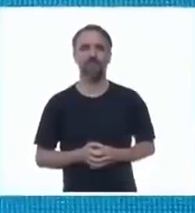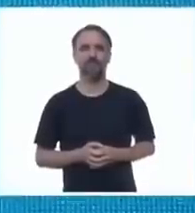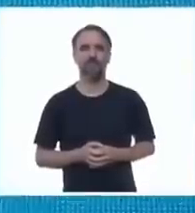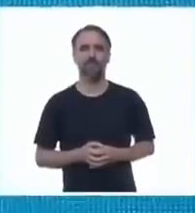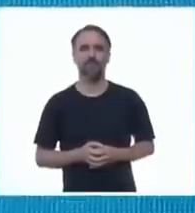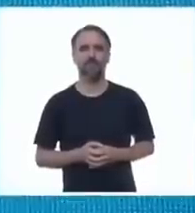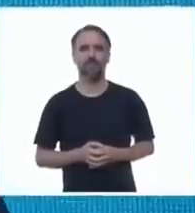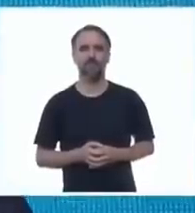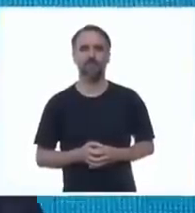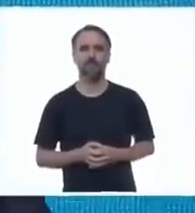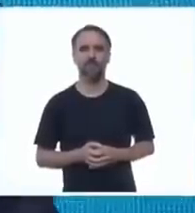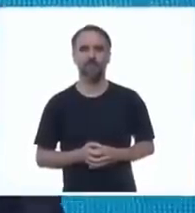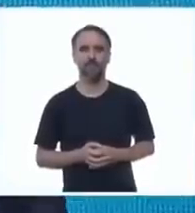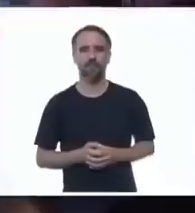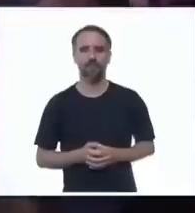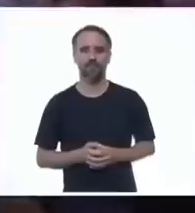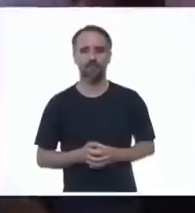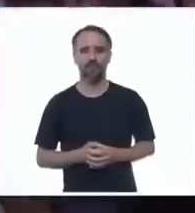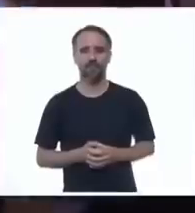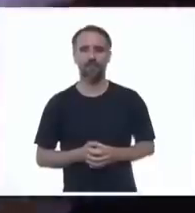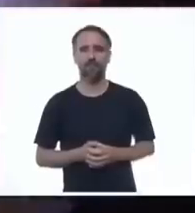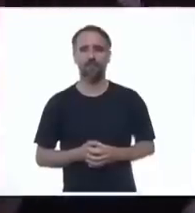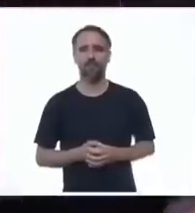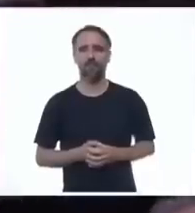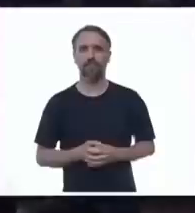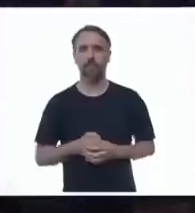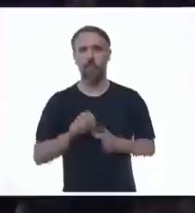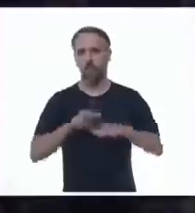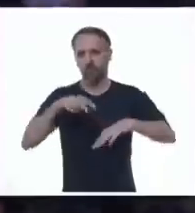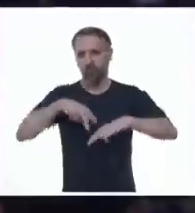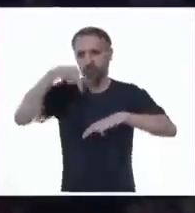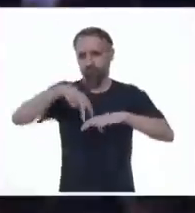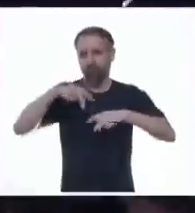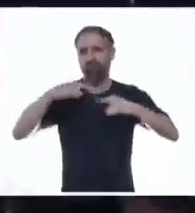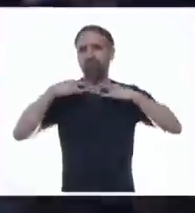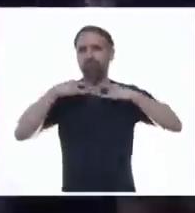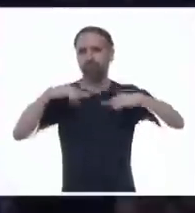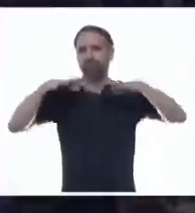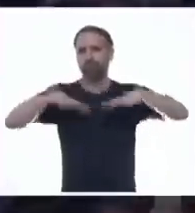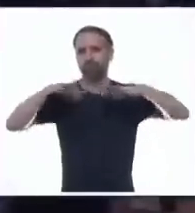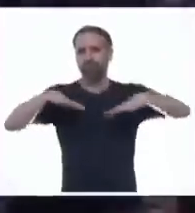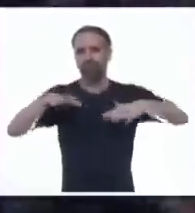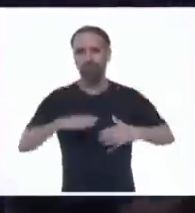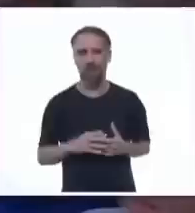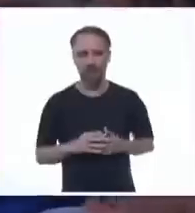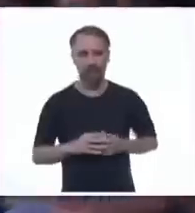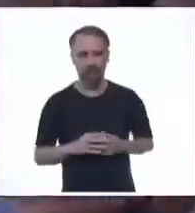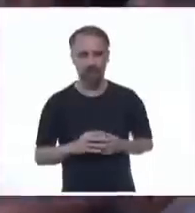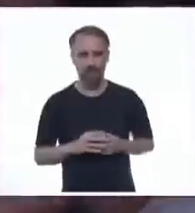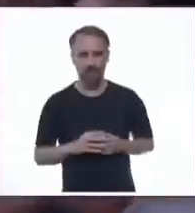¡Es un inmenso! ¡Ya lo es! ¡Ya lo es! ¡Tenemos alta! ¡Es